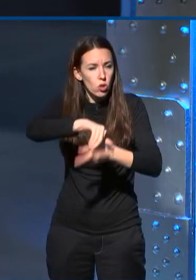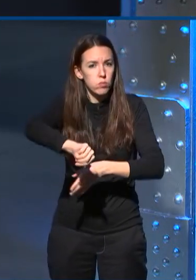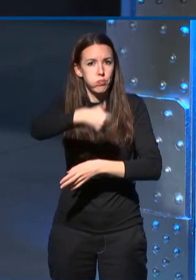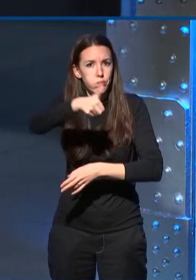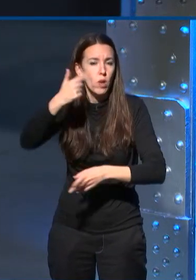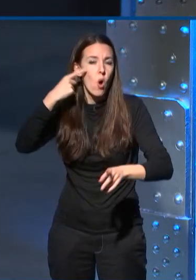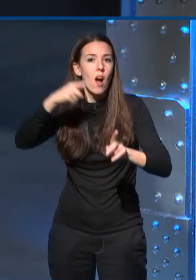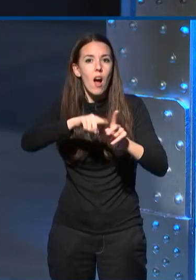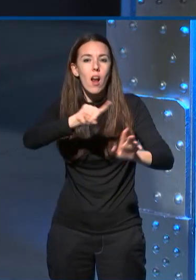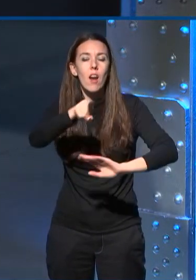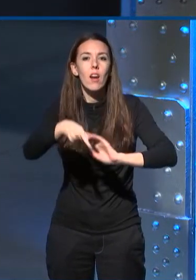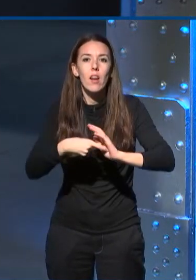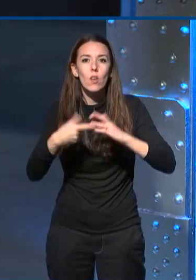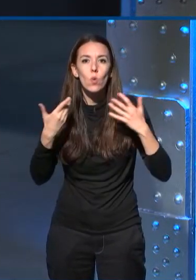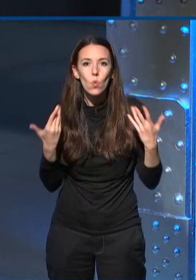una ley que